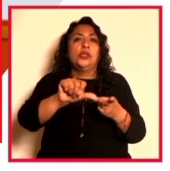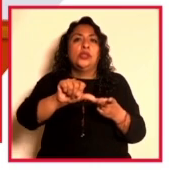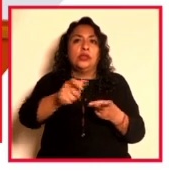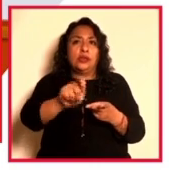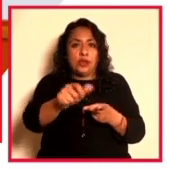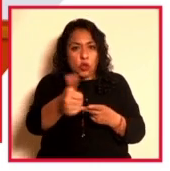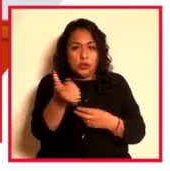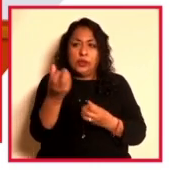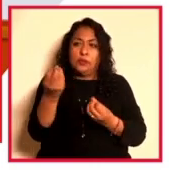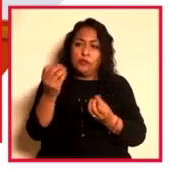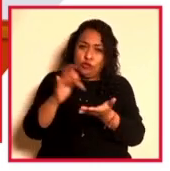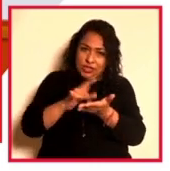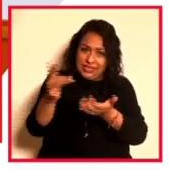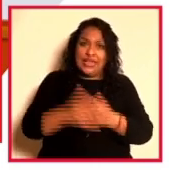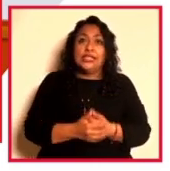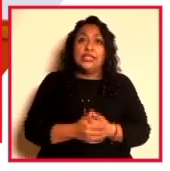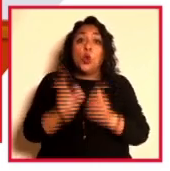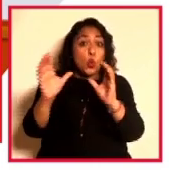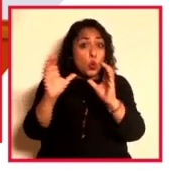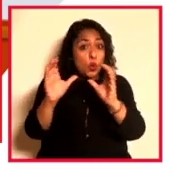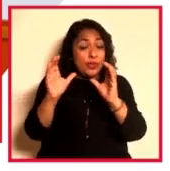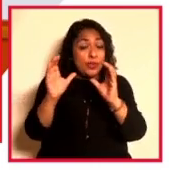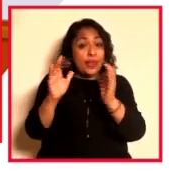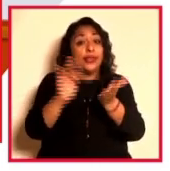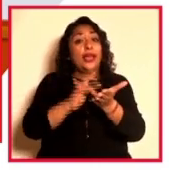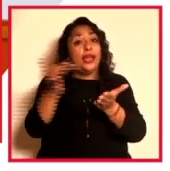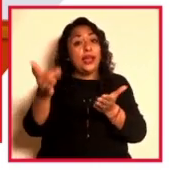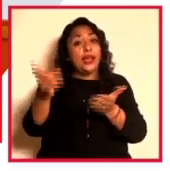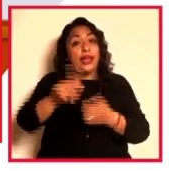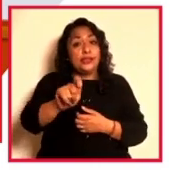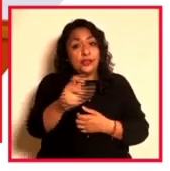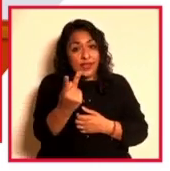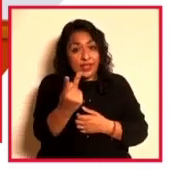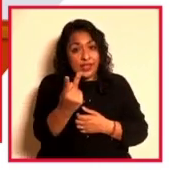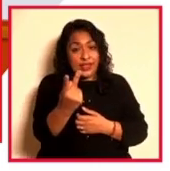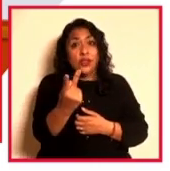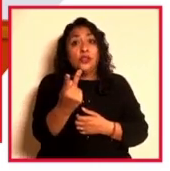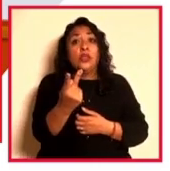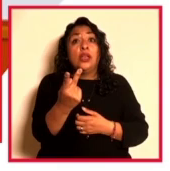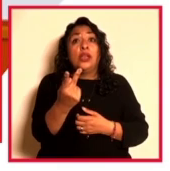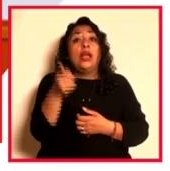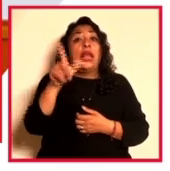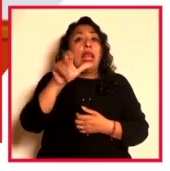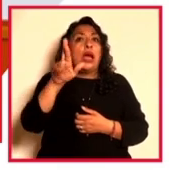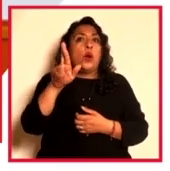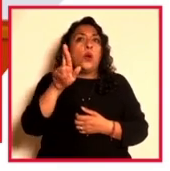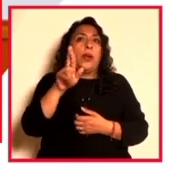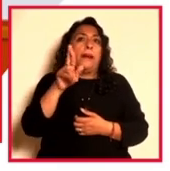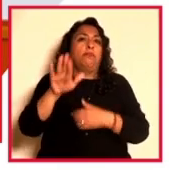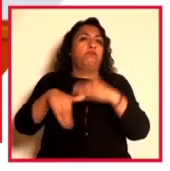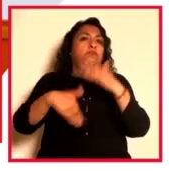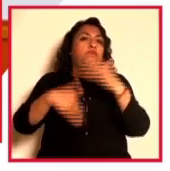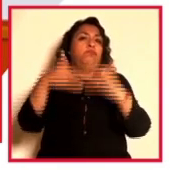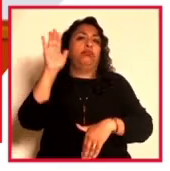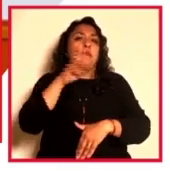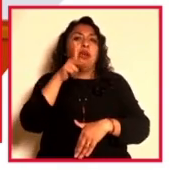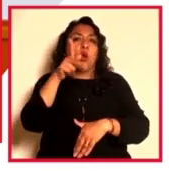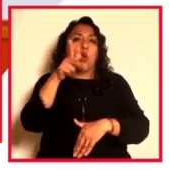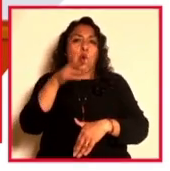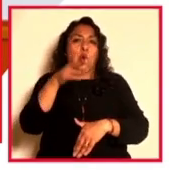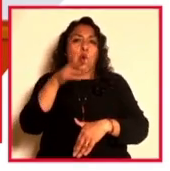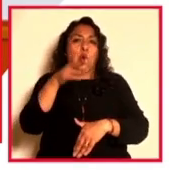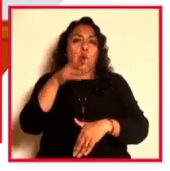gracias Cuídate mucho y gracias a canal 22 Laura Te deseo lo mejor porque te lo mereces Hasta muy pronto